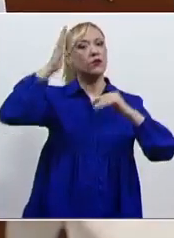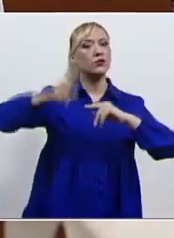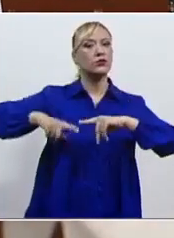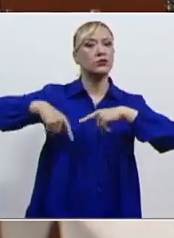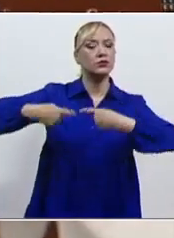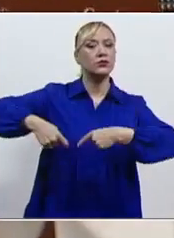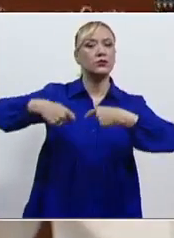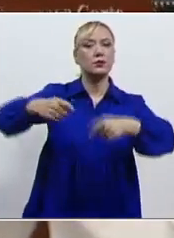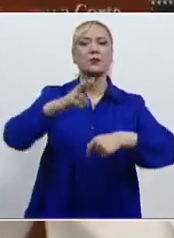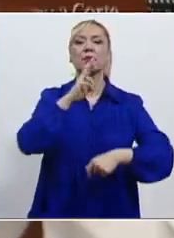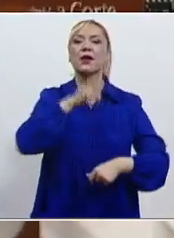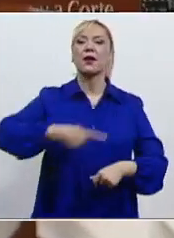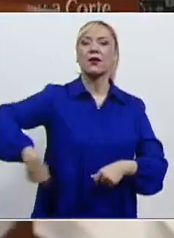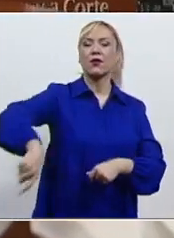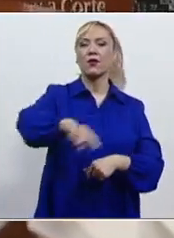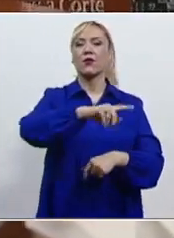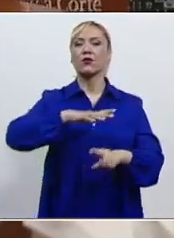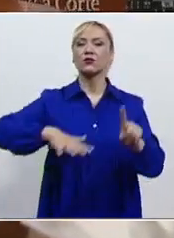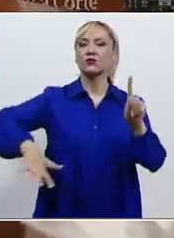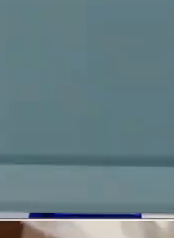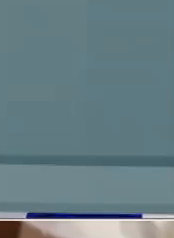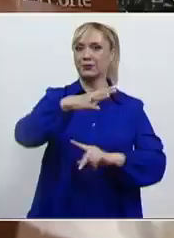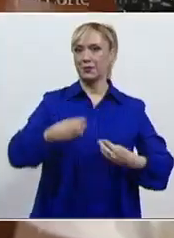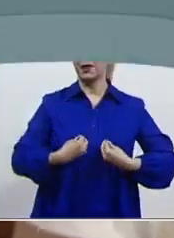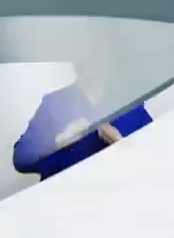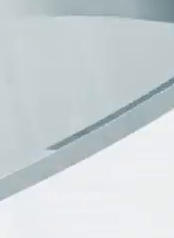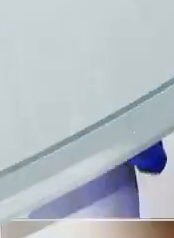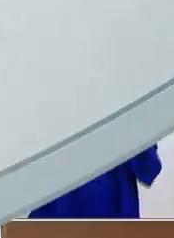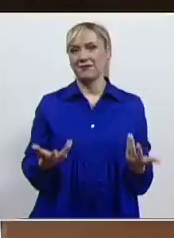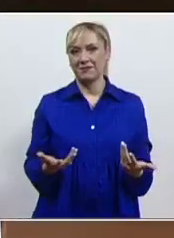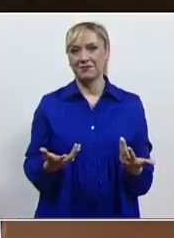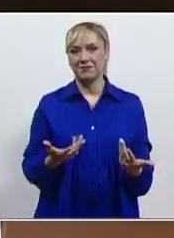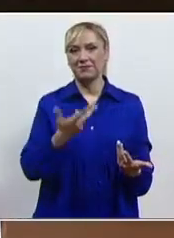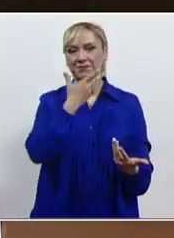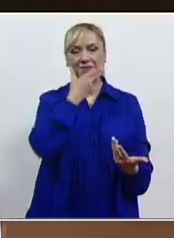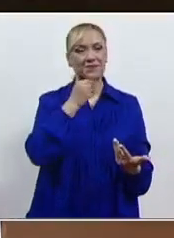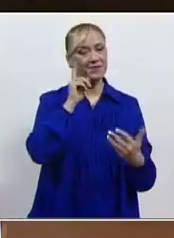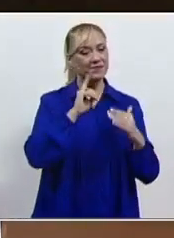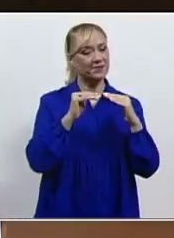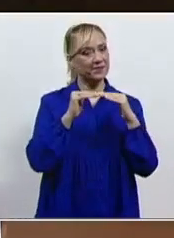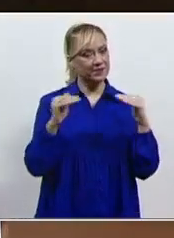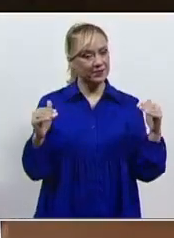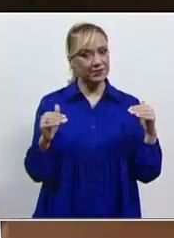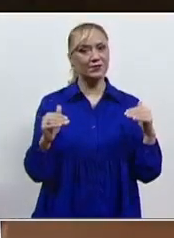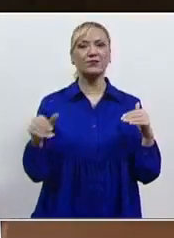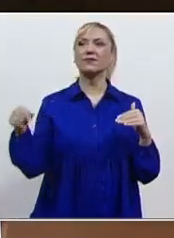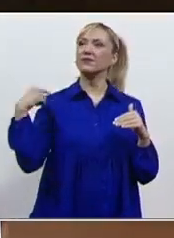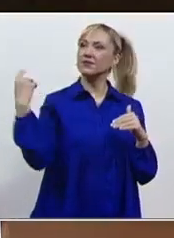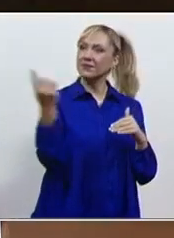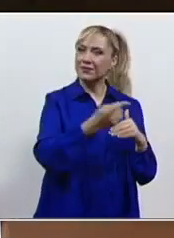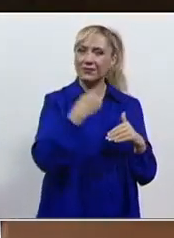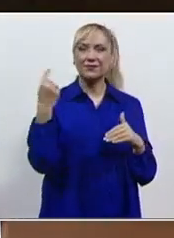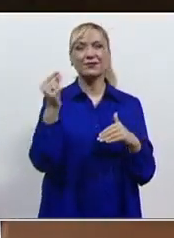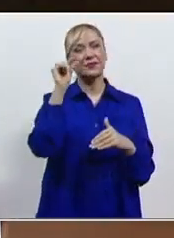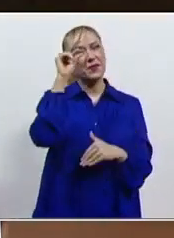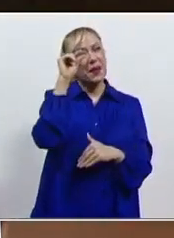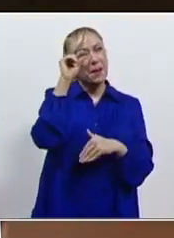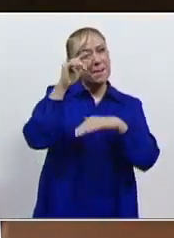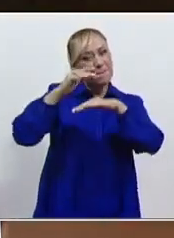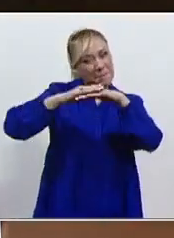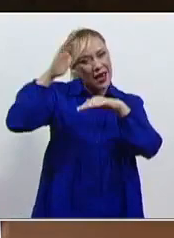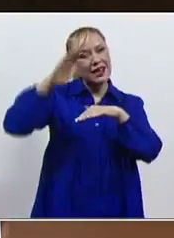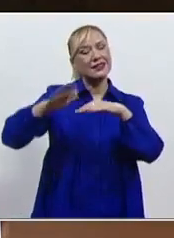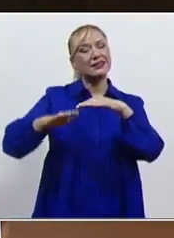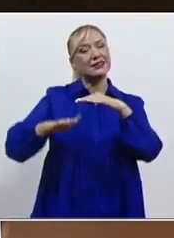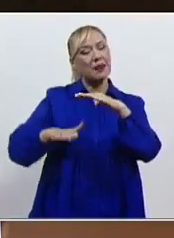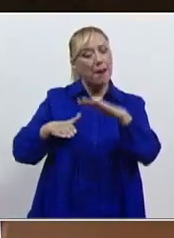una mejor sociedad. avancemos un poquito más, el paso